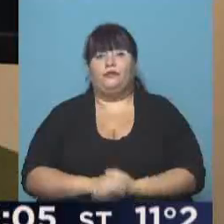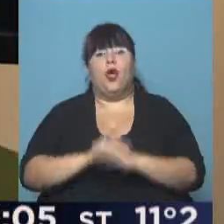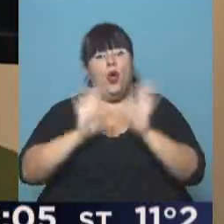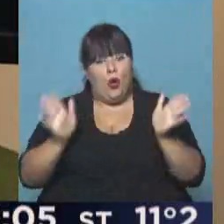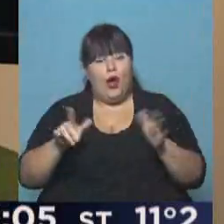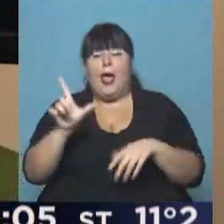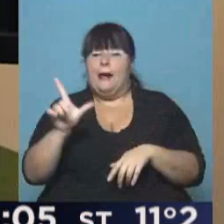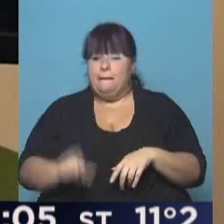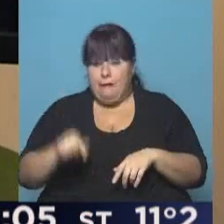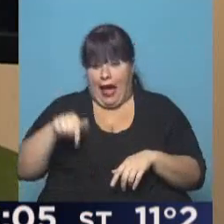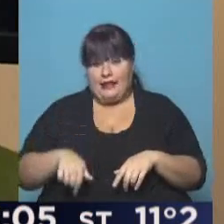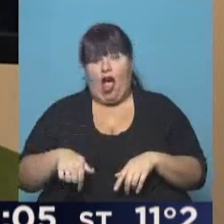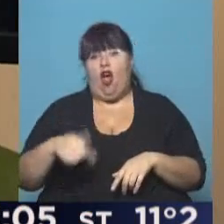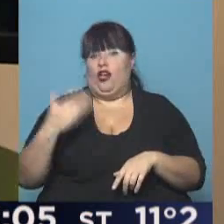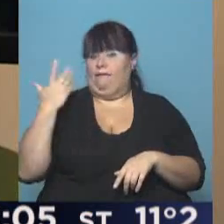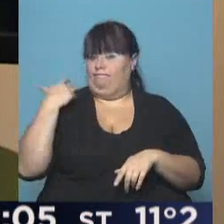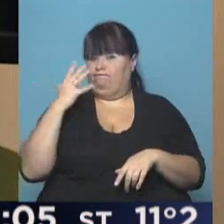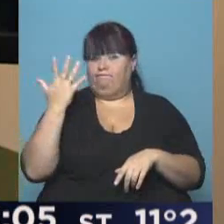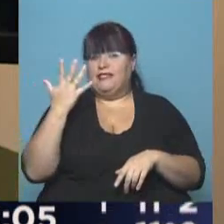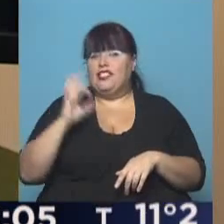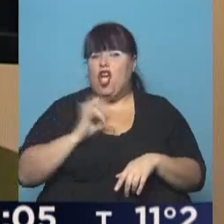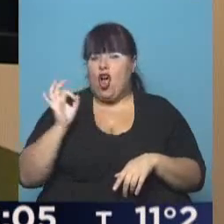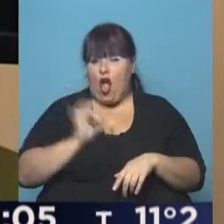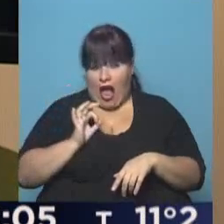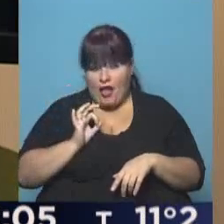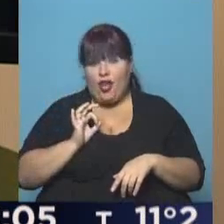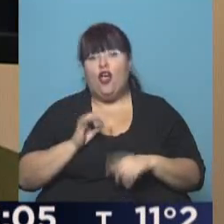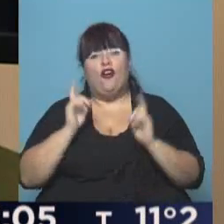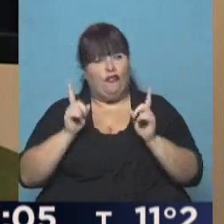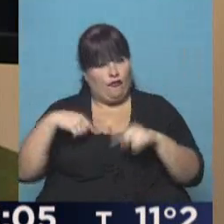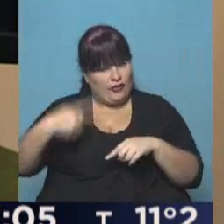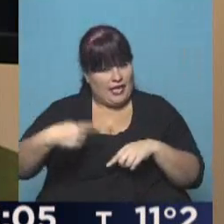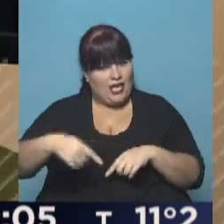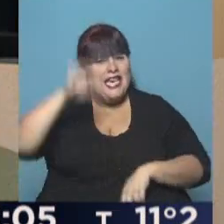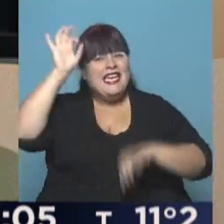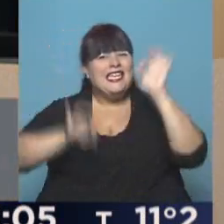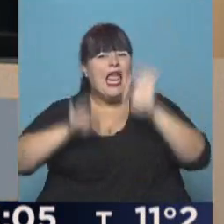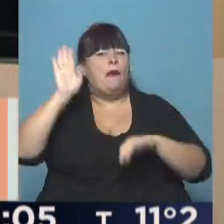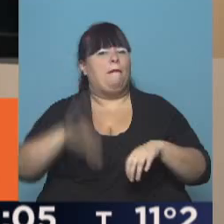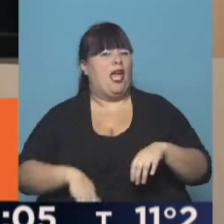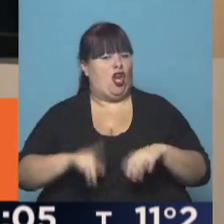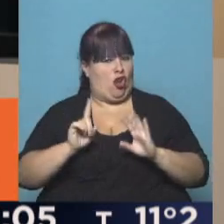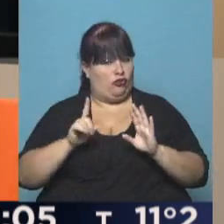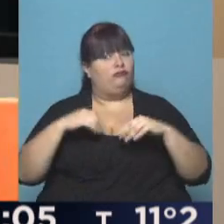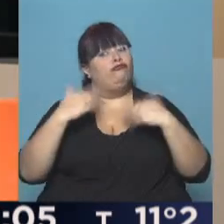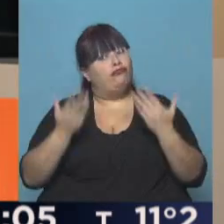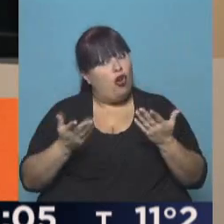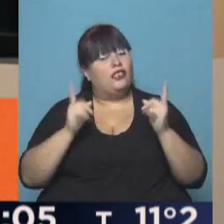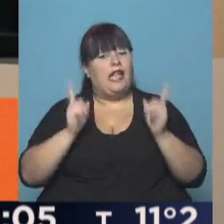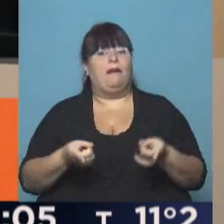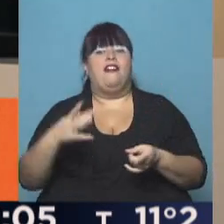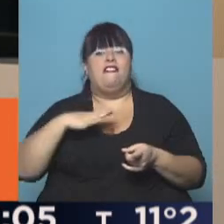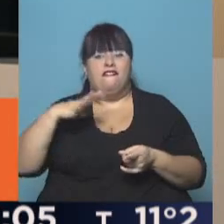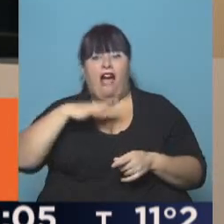Bueno, en la región patagónica, de hecho, en los últimos 5 años seguidos, nevó menos de lo normal, por lo tanto, incluso